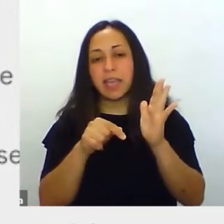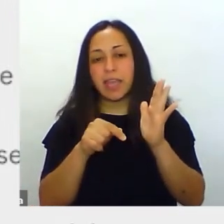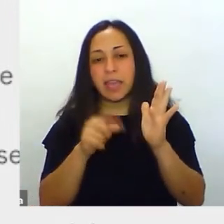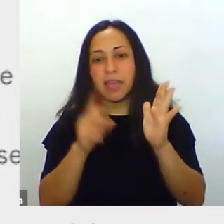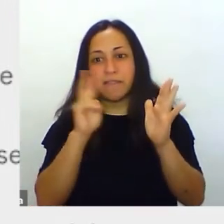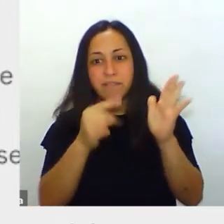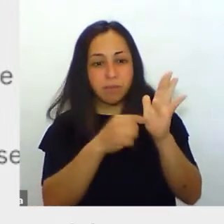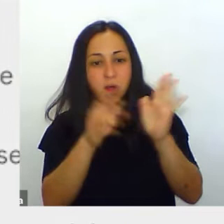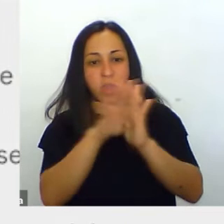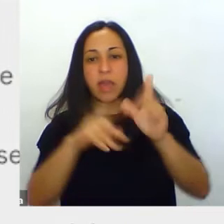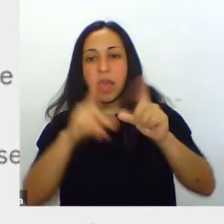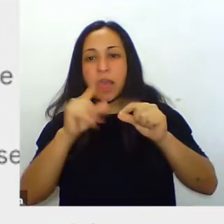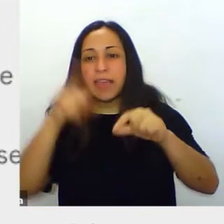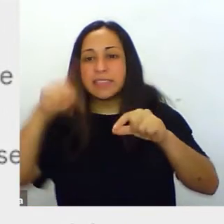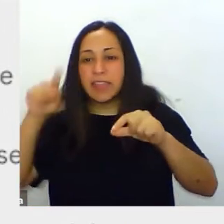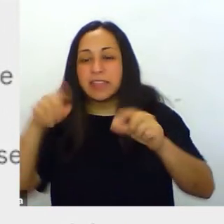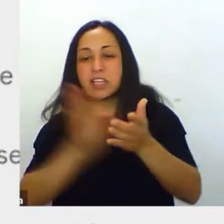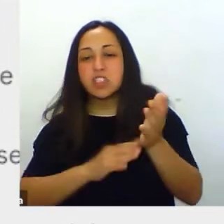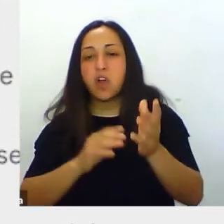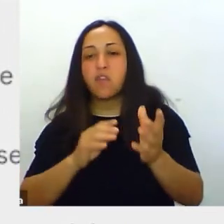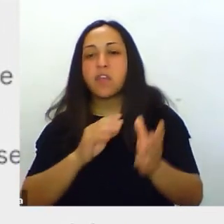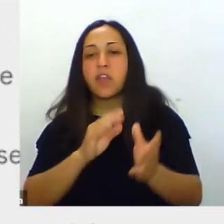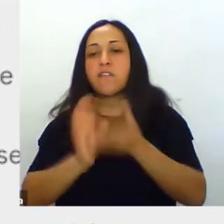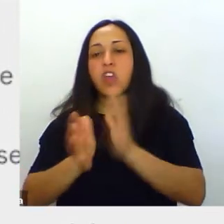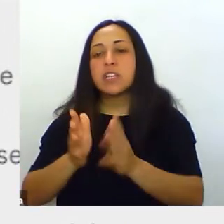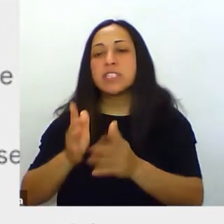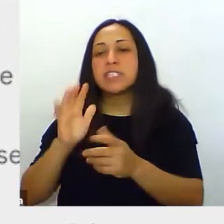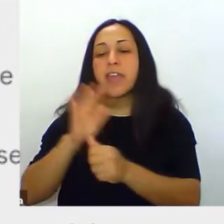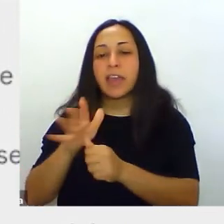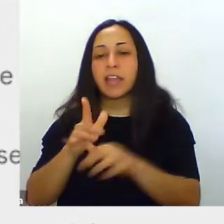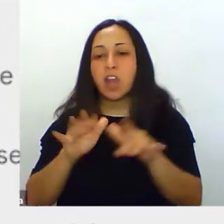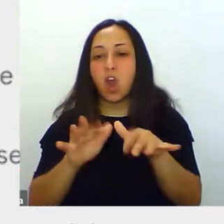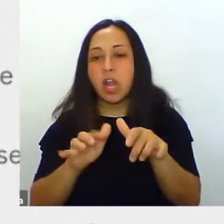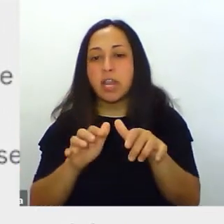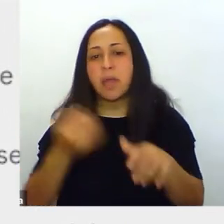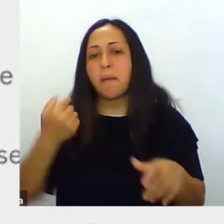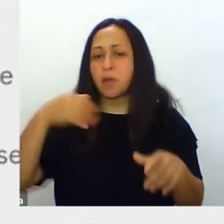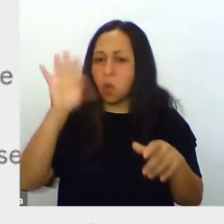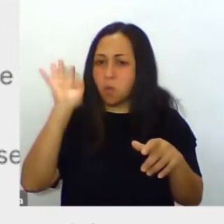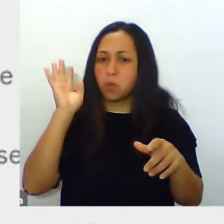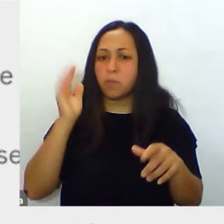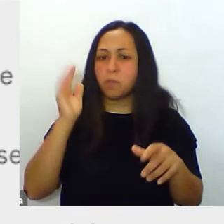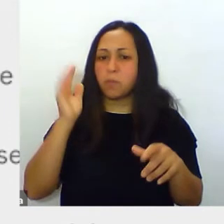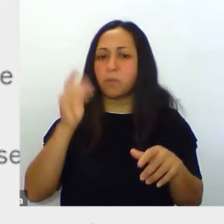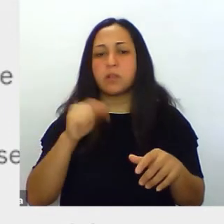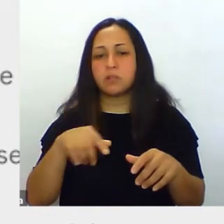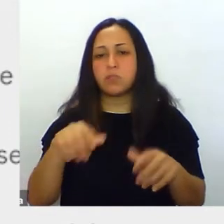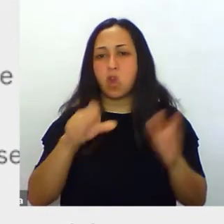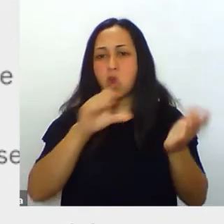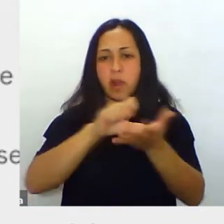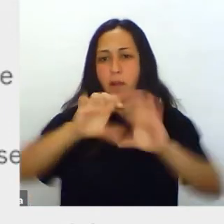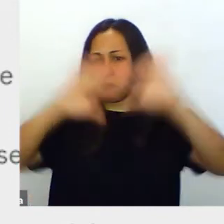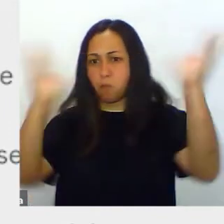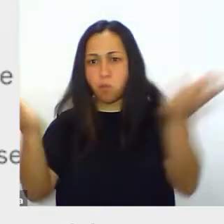con respecto al tema de la violencia de género en línea. La violencia de género en línea es bastante común en todos los lugares del mundo, pero